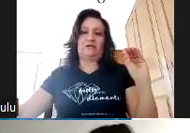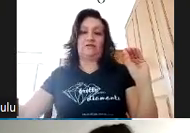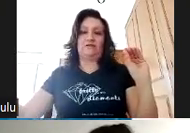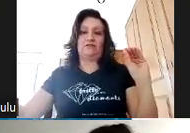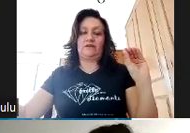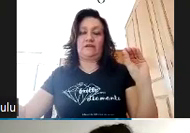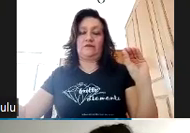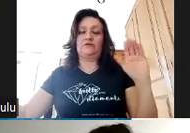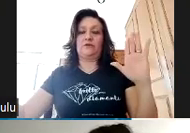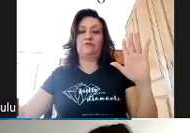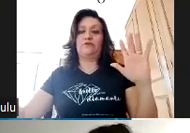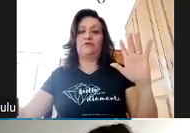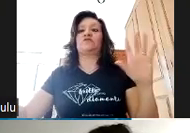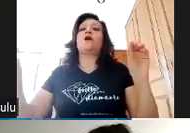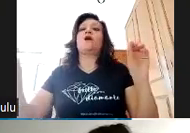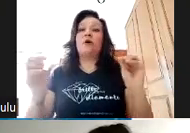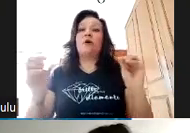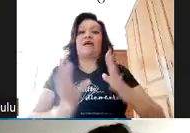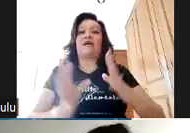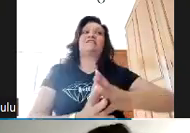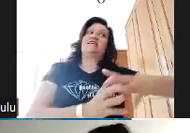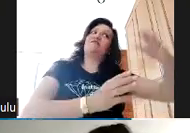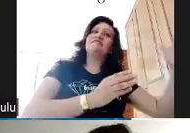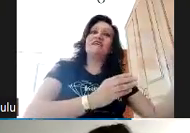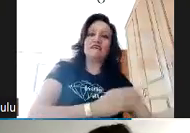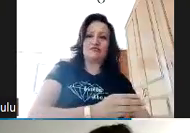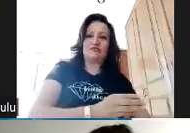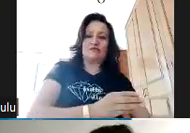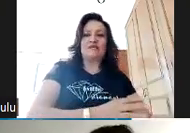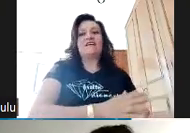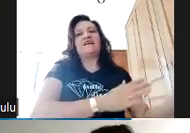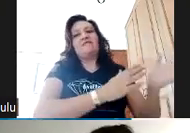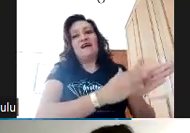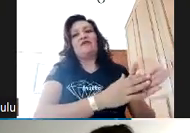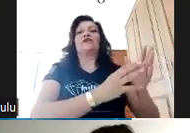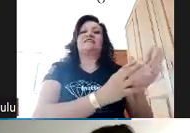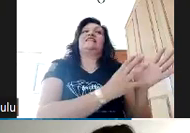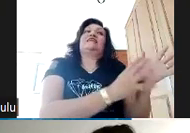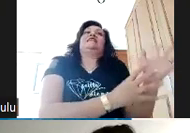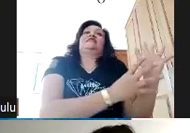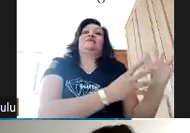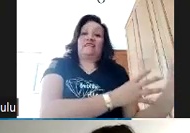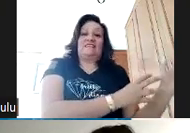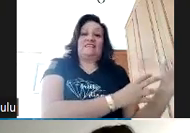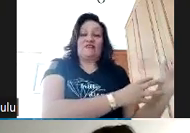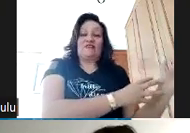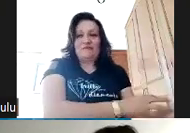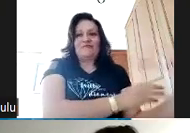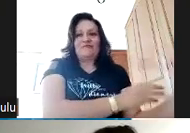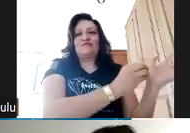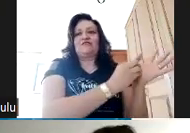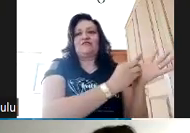de tus de tus prospectos Porque si llevas al erizo y va con esa negatividad que te